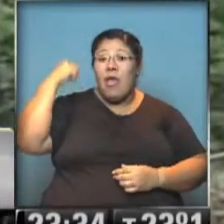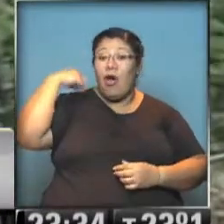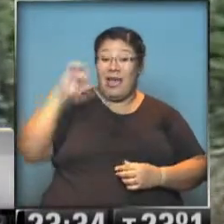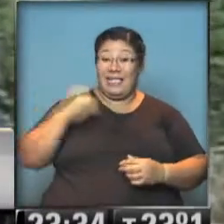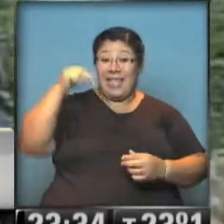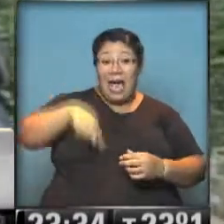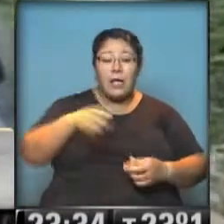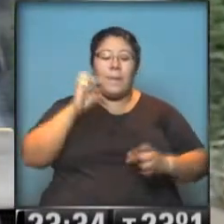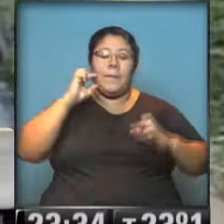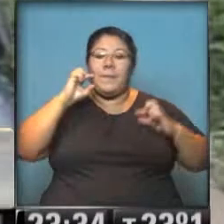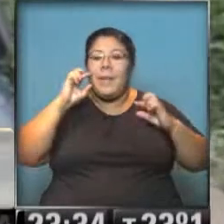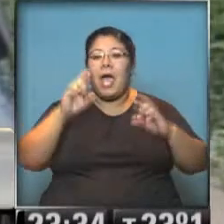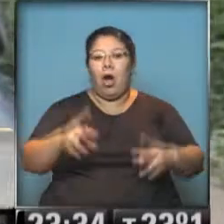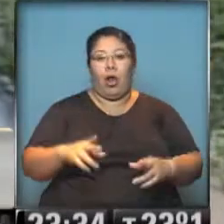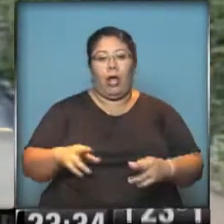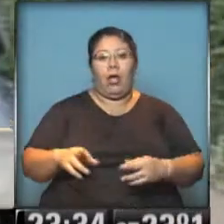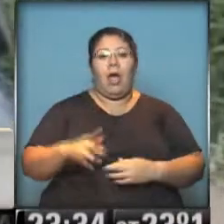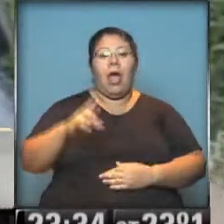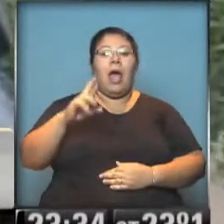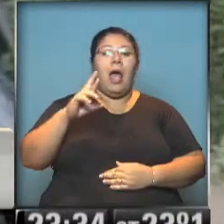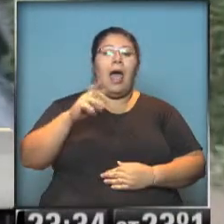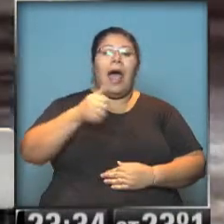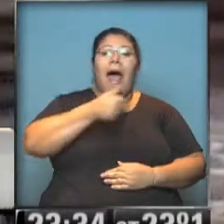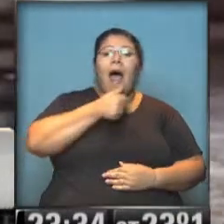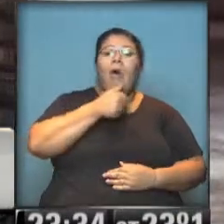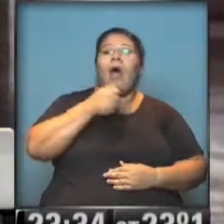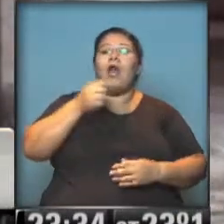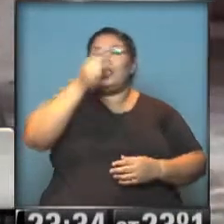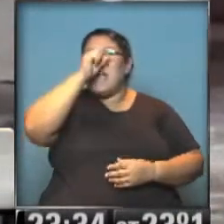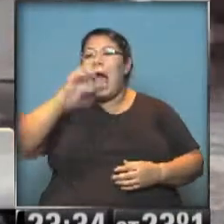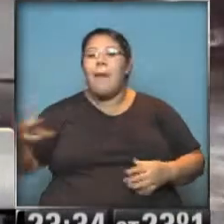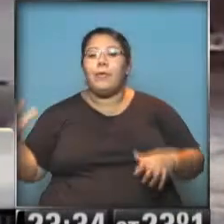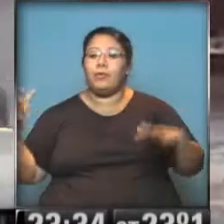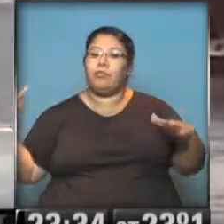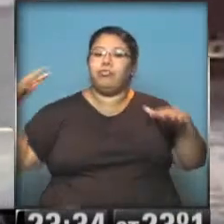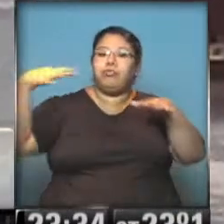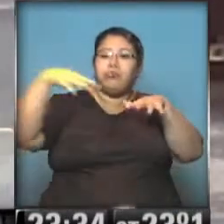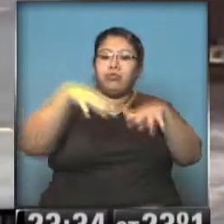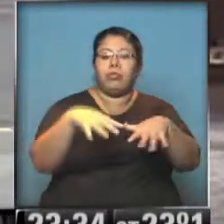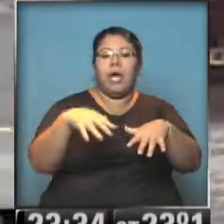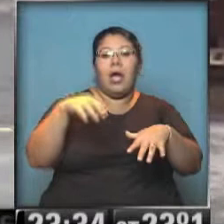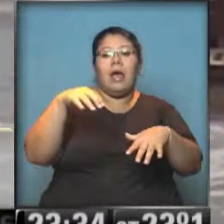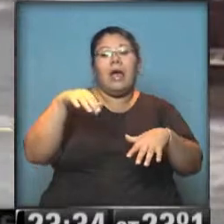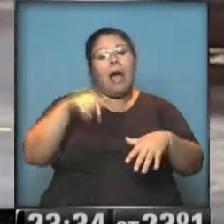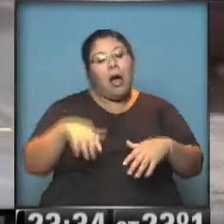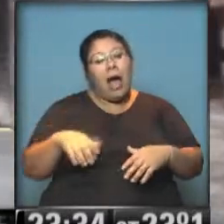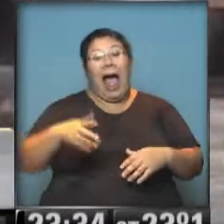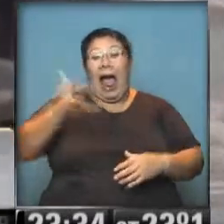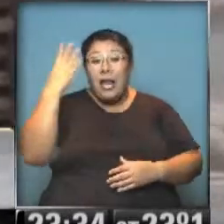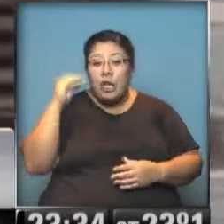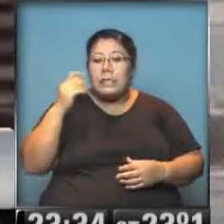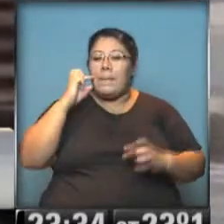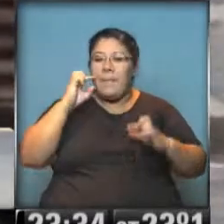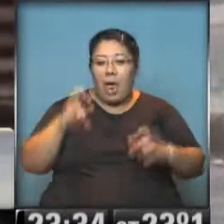¿No llegó el pico? No llegó el pico. Viene agua de acá de los campos, acá atrás viene mucha agua. Ya pasó un poco lo peor, lo que fue anoche,